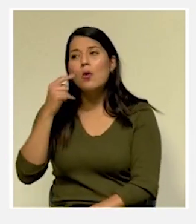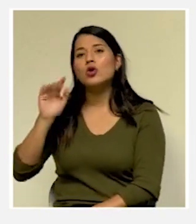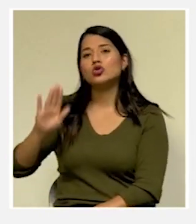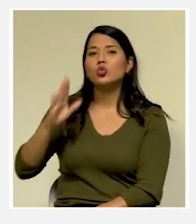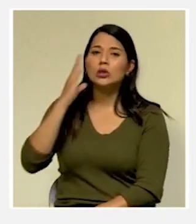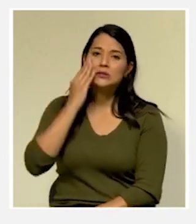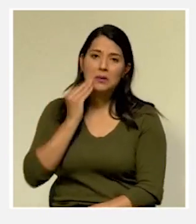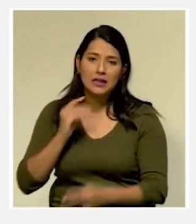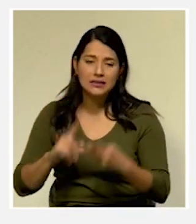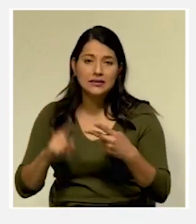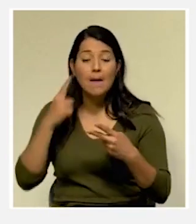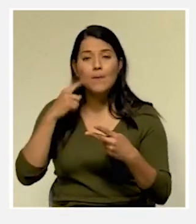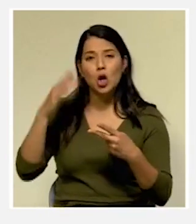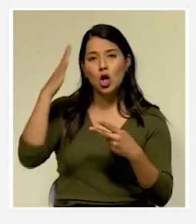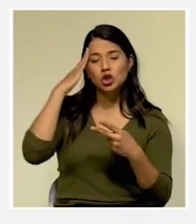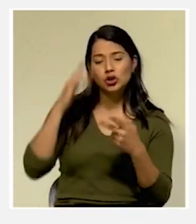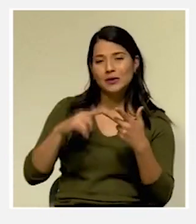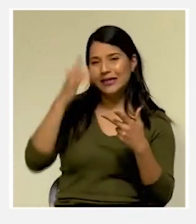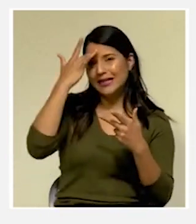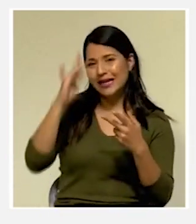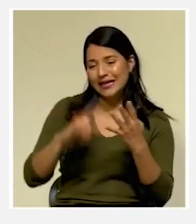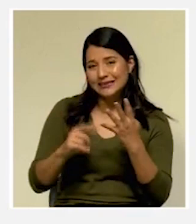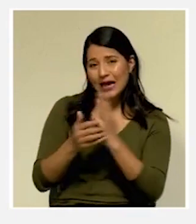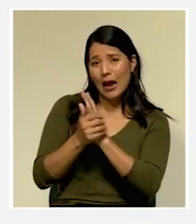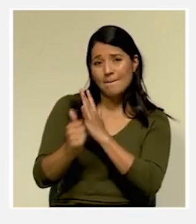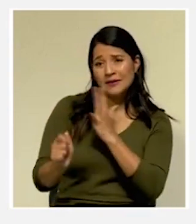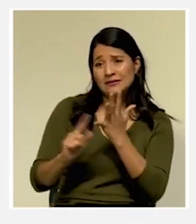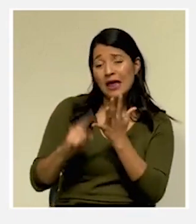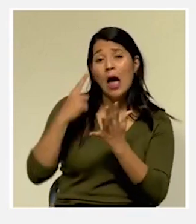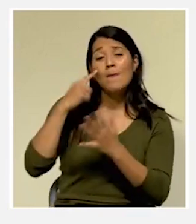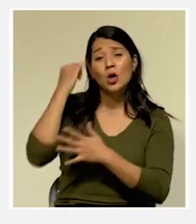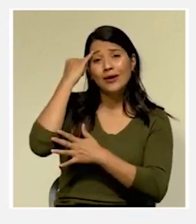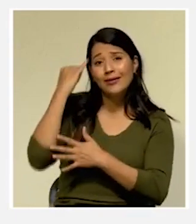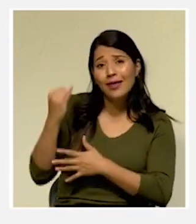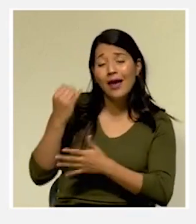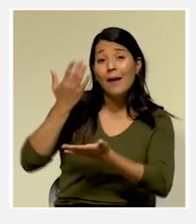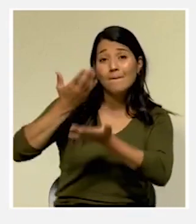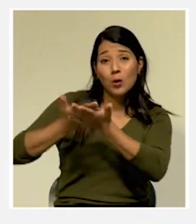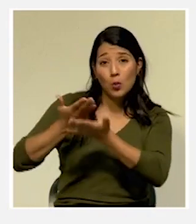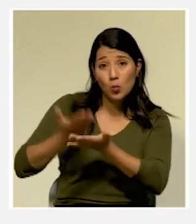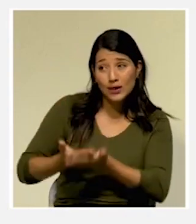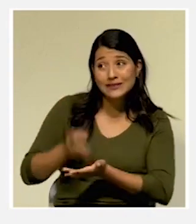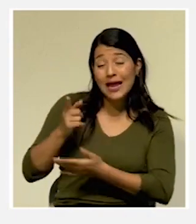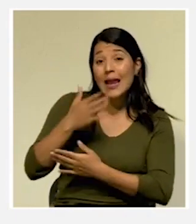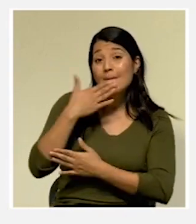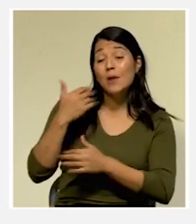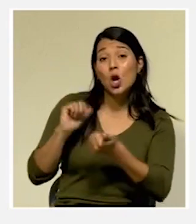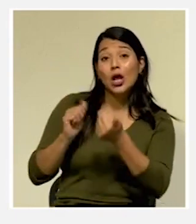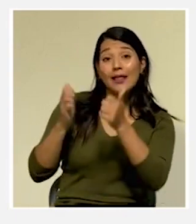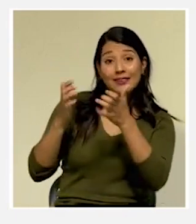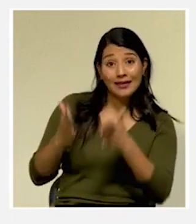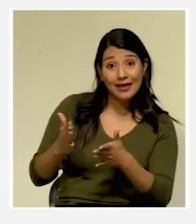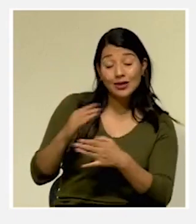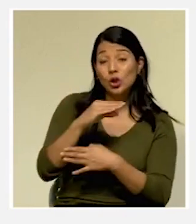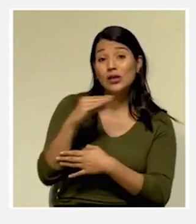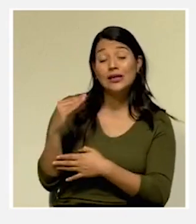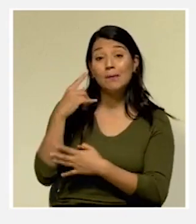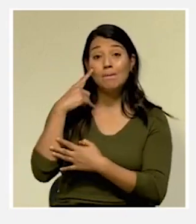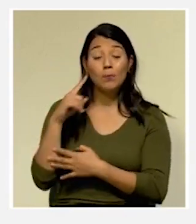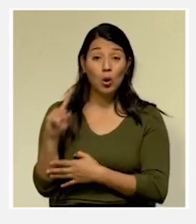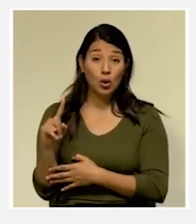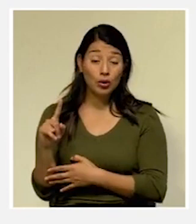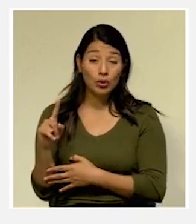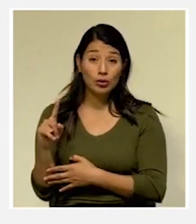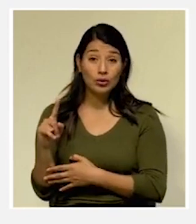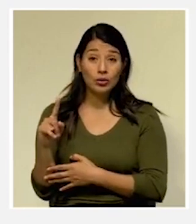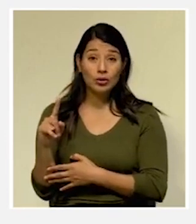al conocimiento de inteligencia y capacidad del candidato, a las ideas y propuestas, es que sea el mejor candidato y por